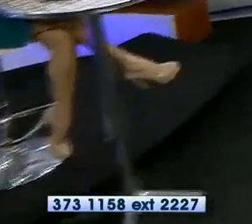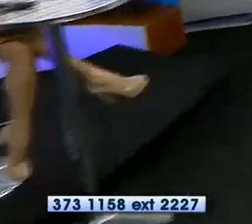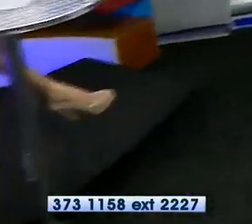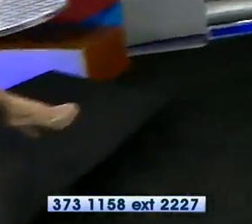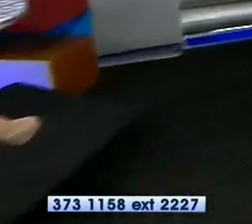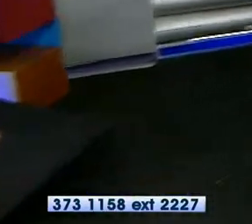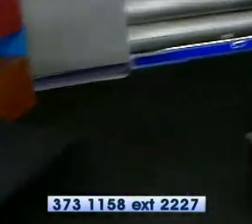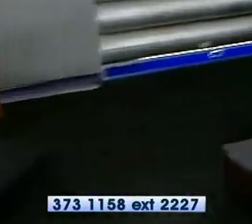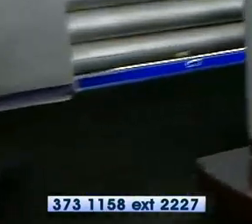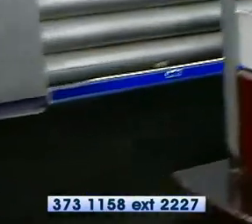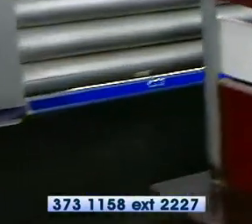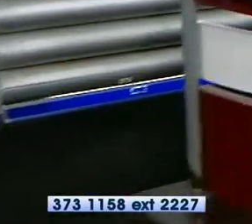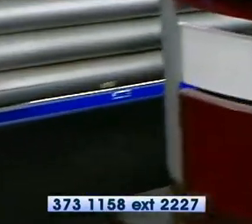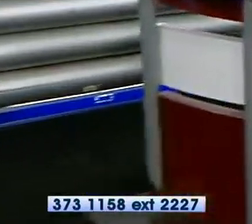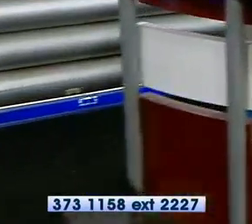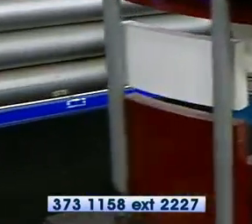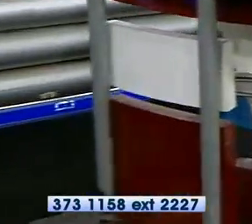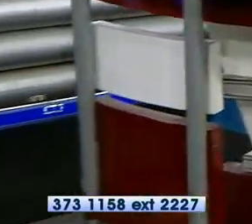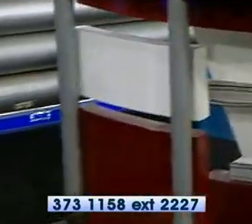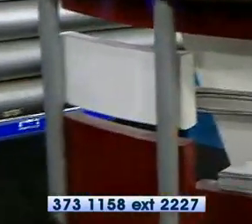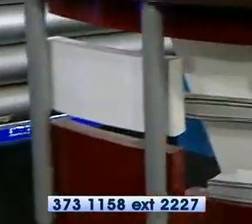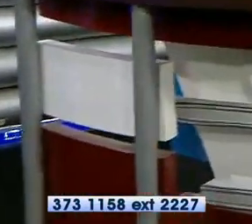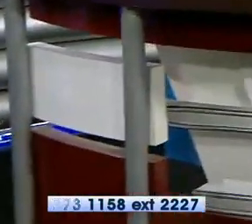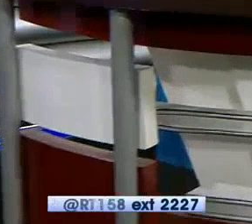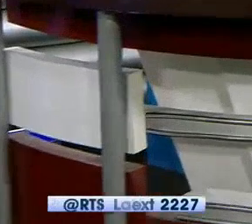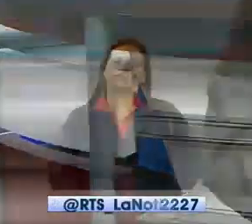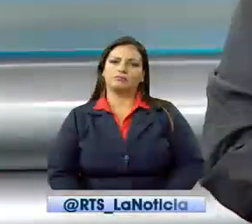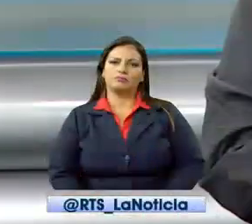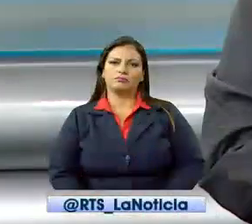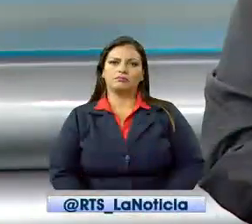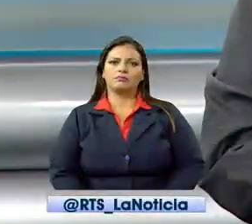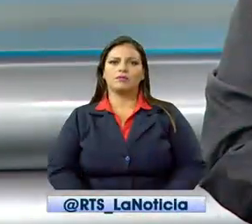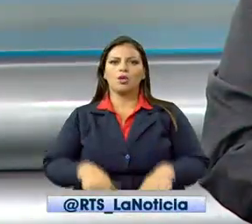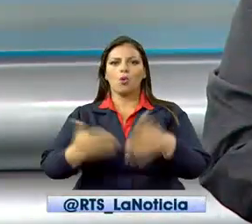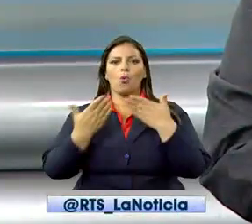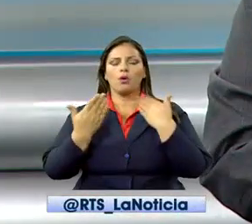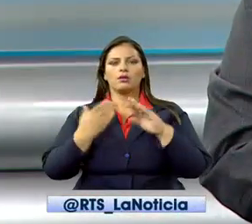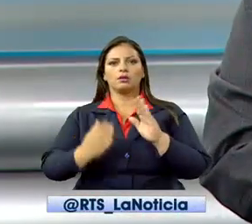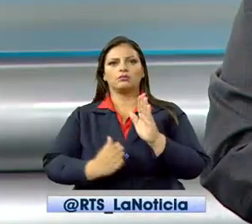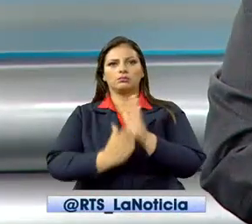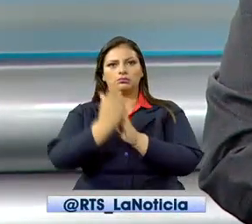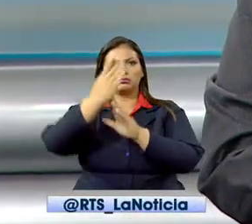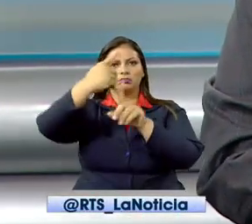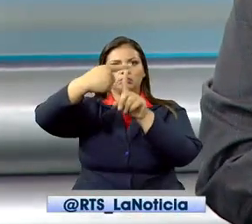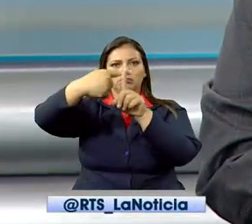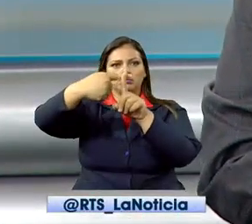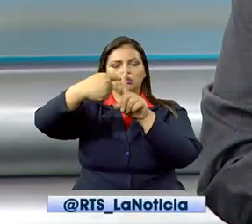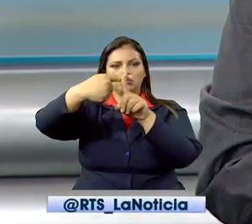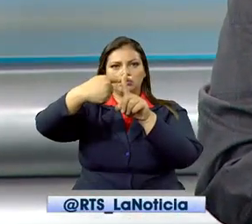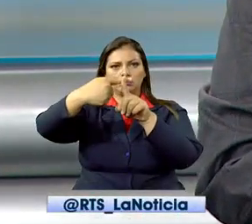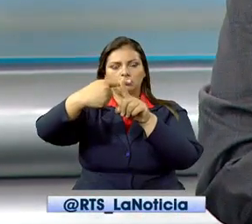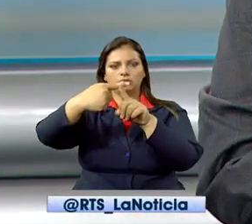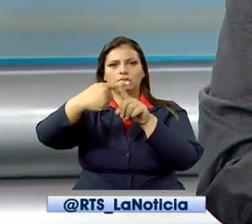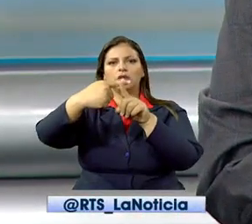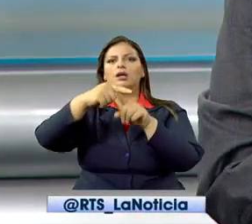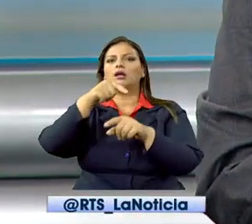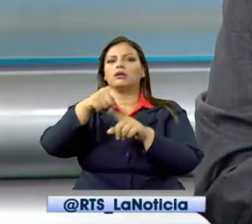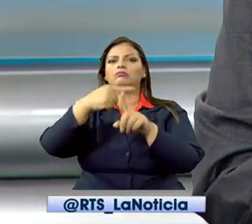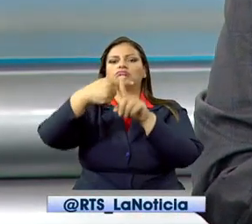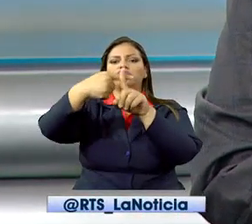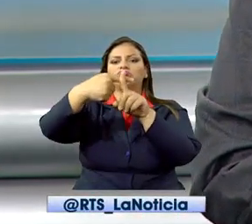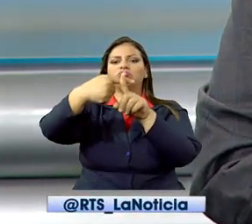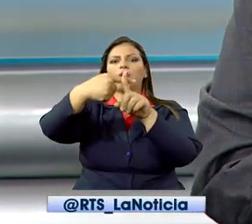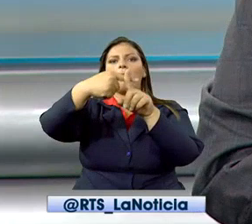Continuamos informando, la cruz de la Catedral de Guayaquil se cayó cuando era removida por un helicóptero durante las labores de